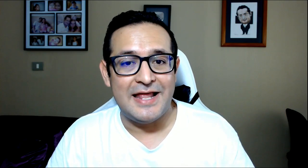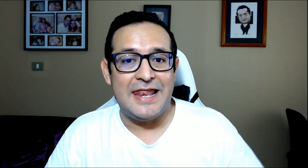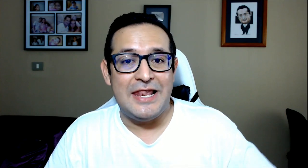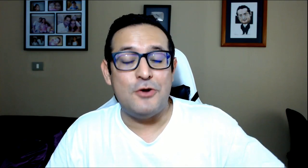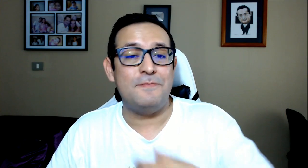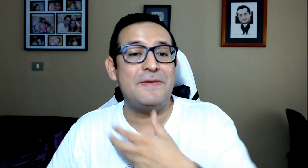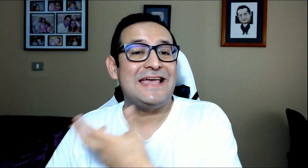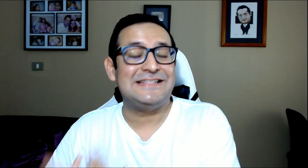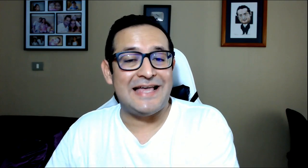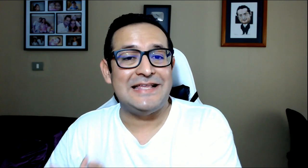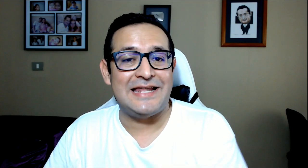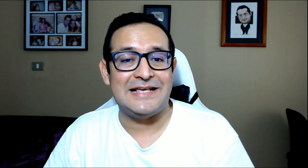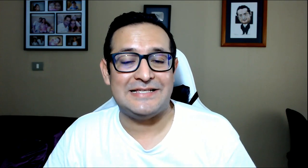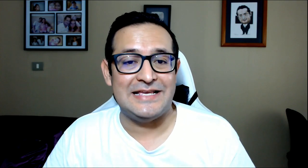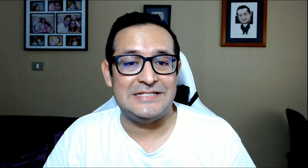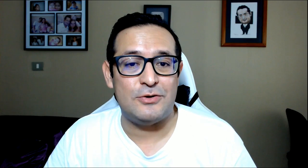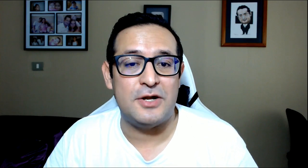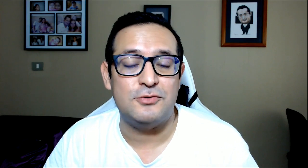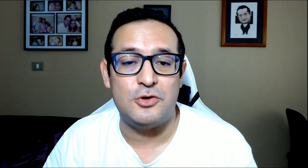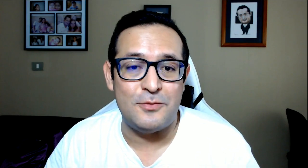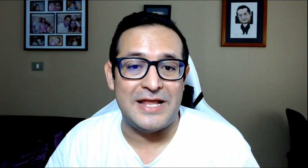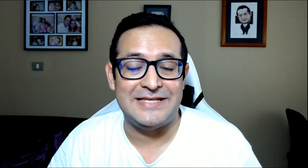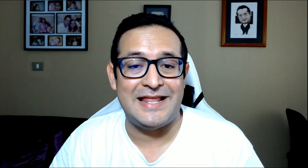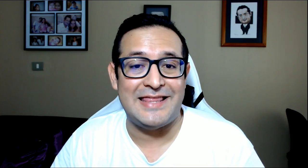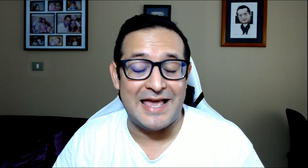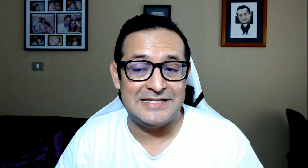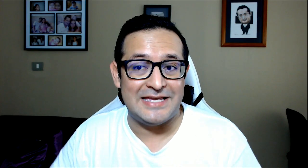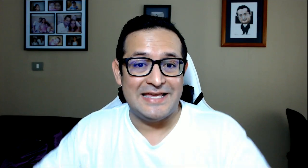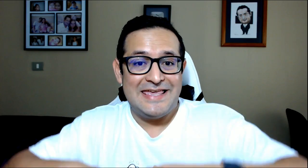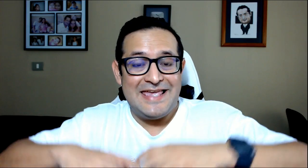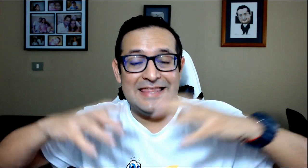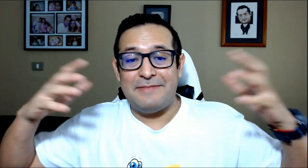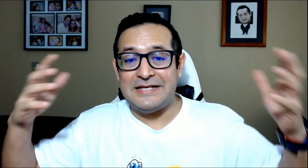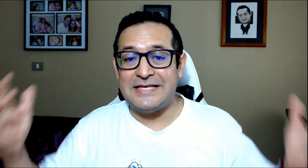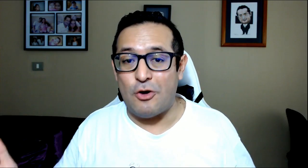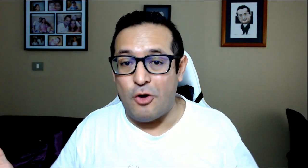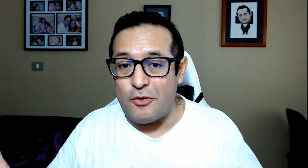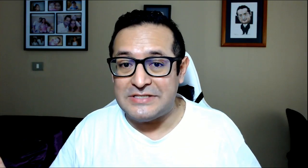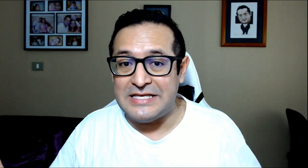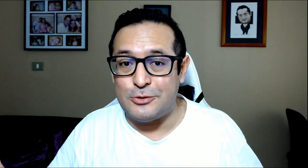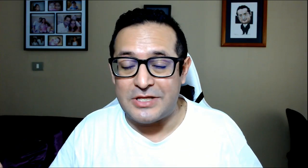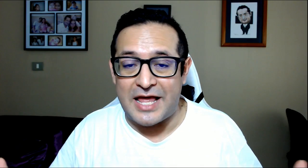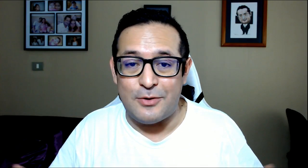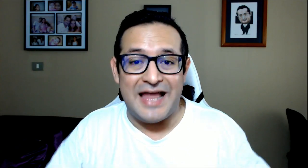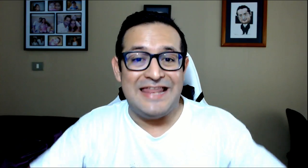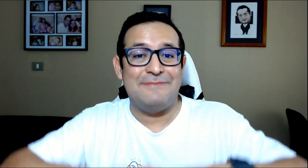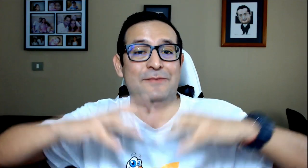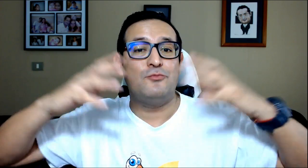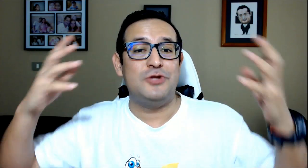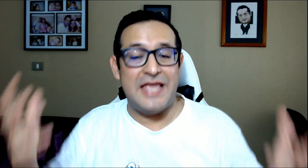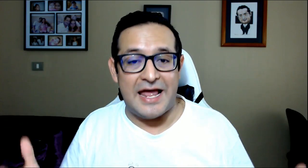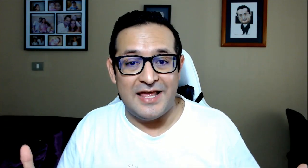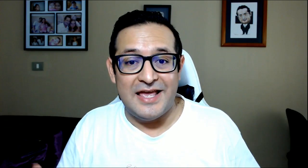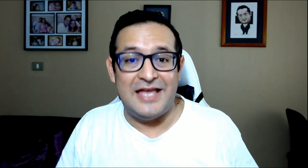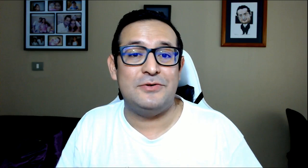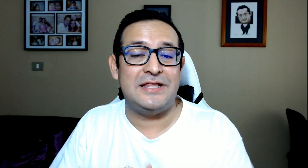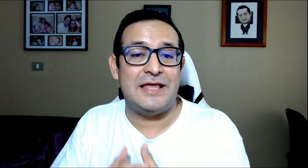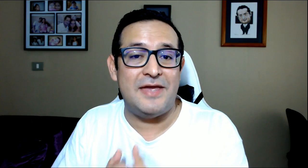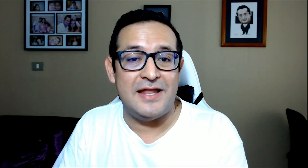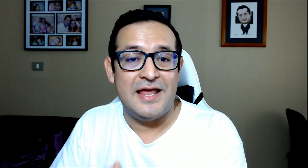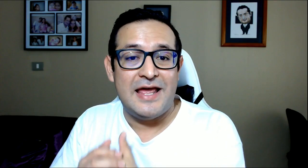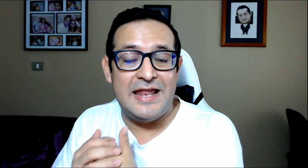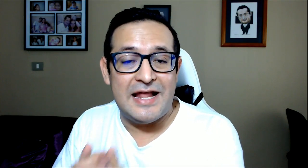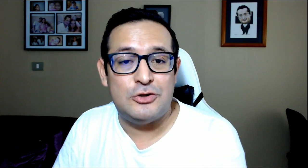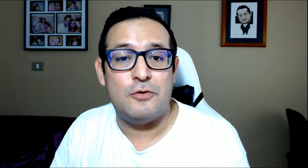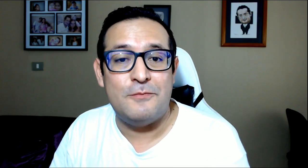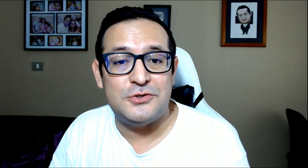lo que está detrás de este órgano autónomo la cnh y además que ojo está insertado a nivel mundial en donde también